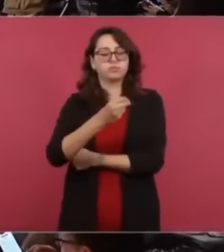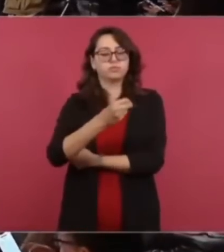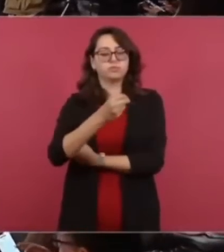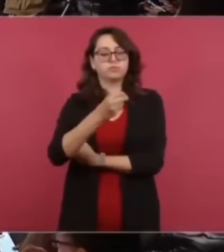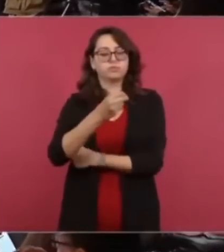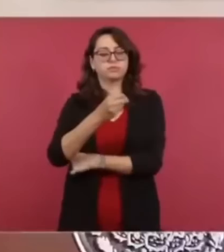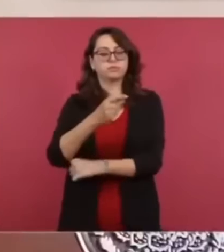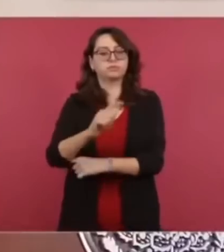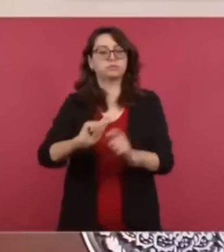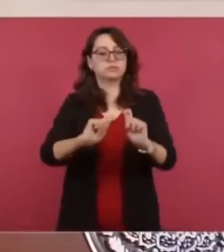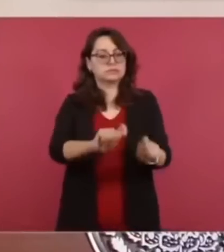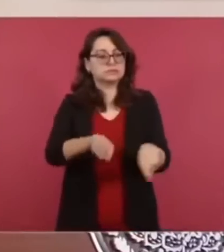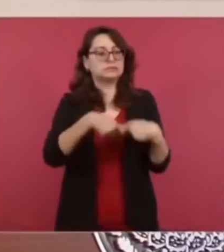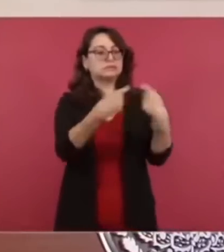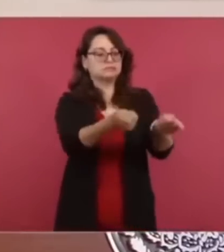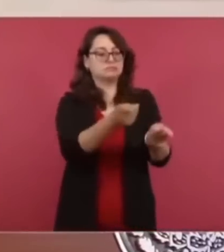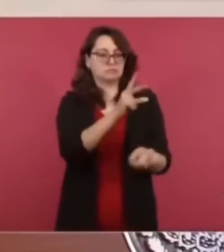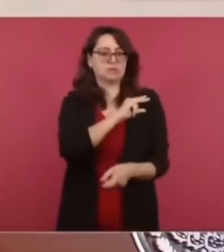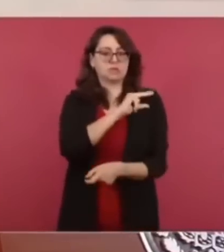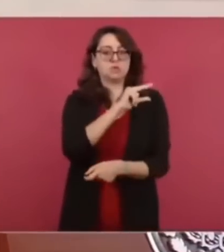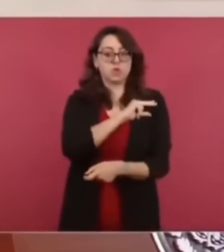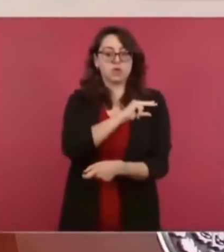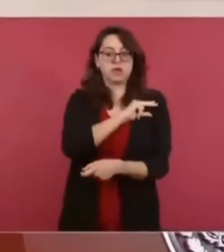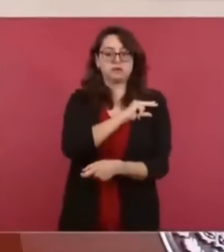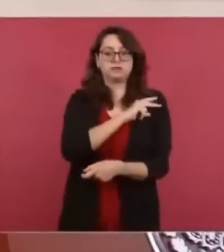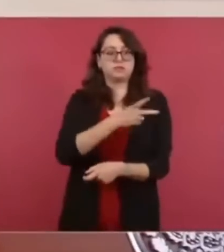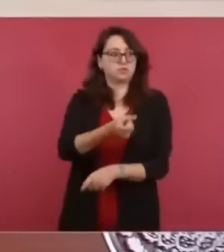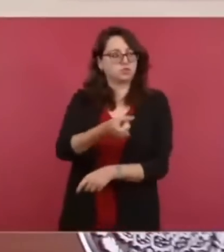pero sí pudimos impedir